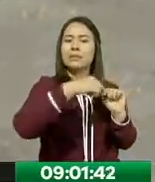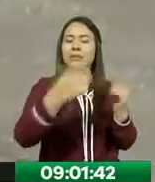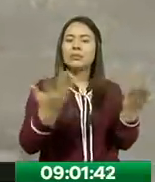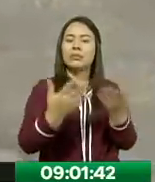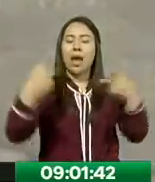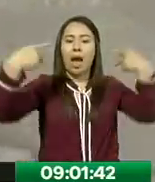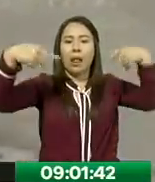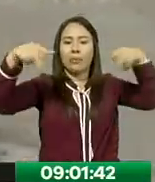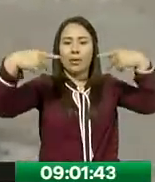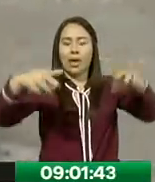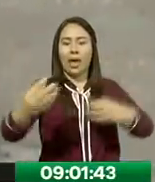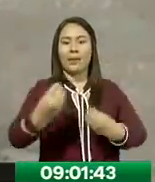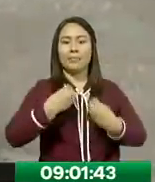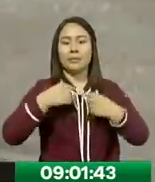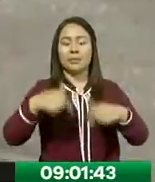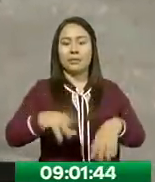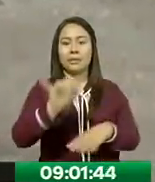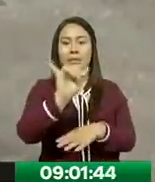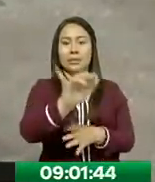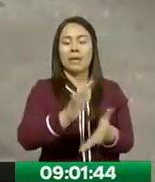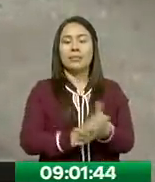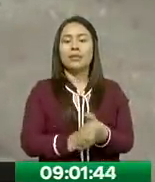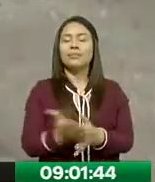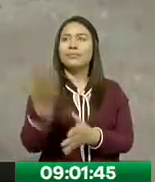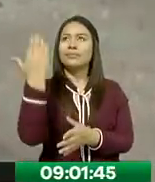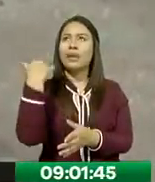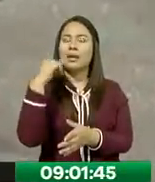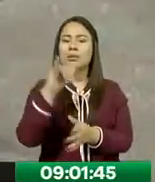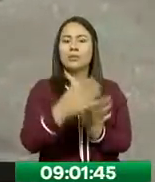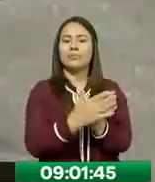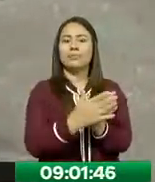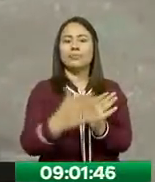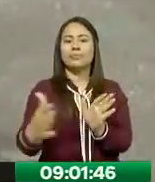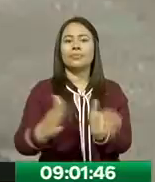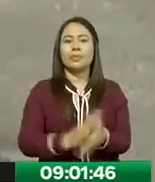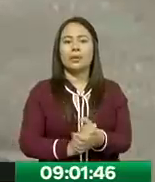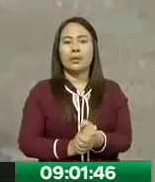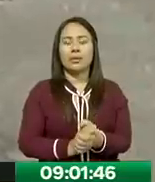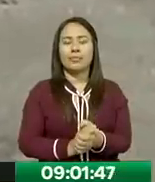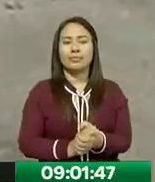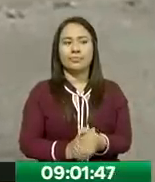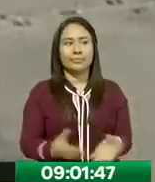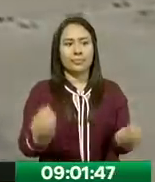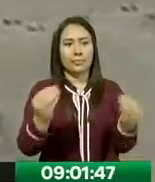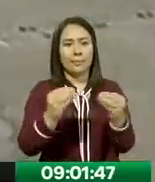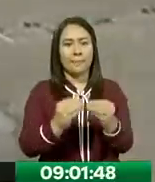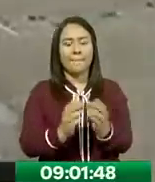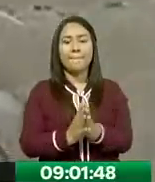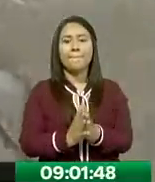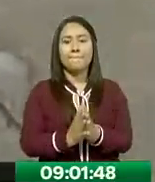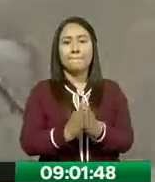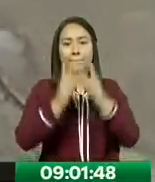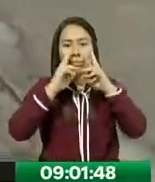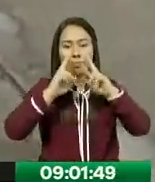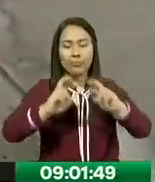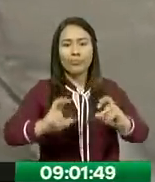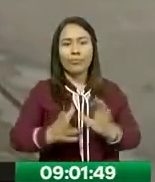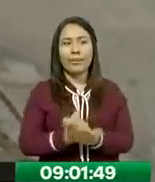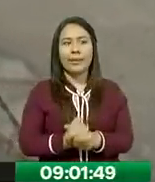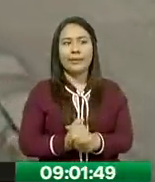porque este sábado, o el sábado anterior, ocurrió un hecho producto de el accionar de